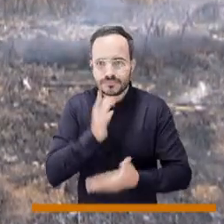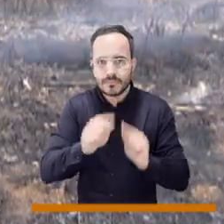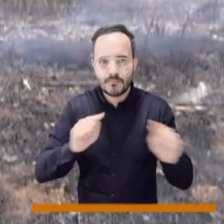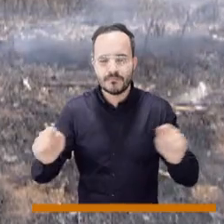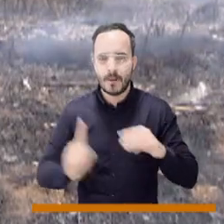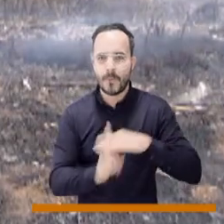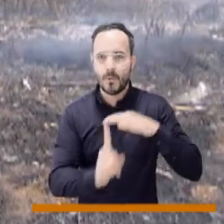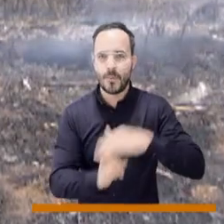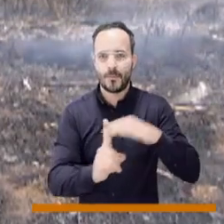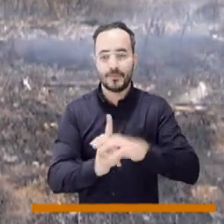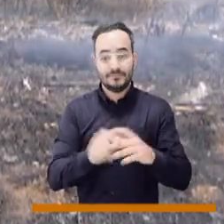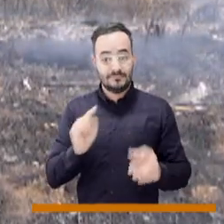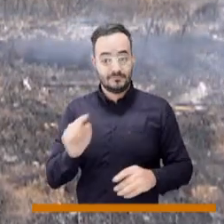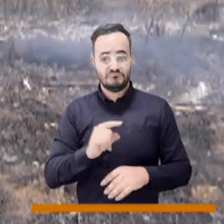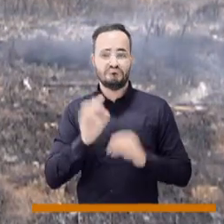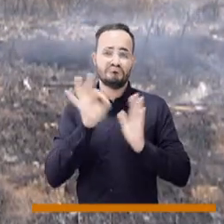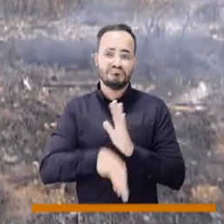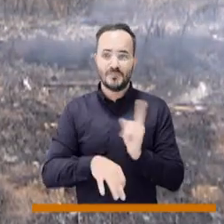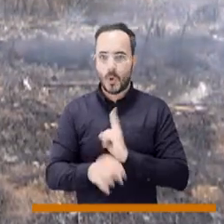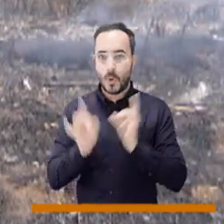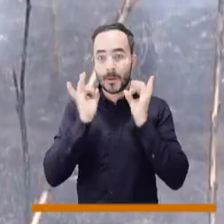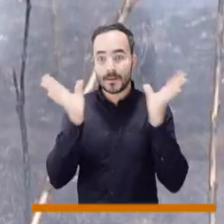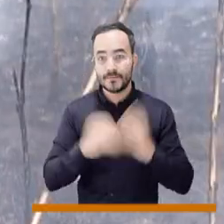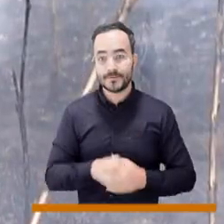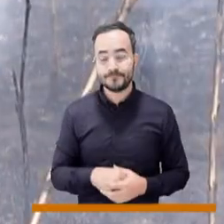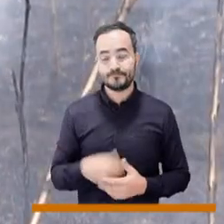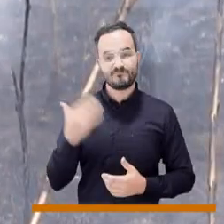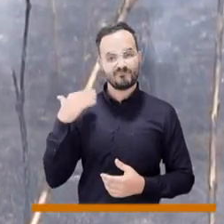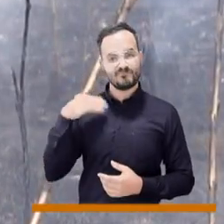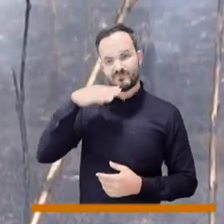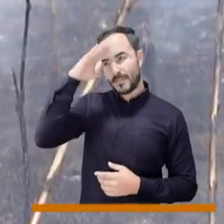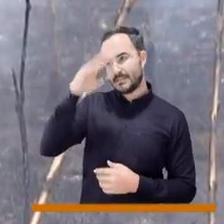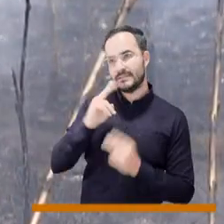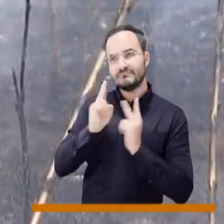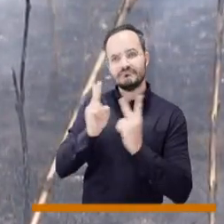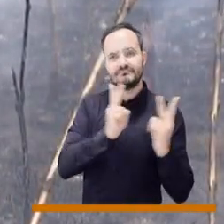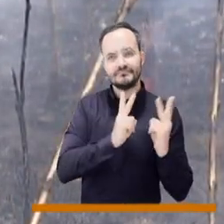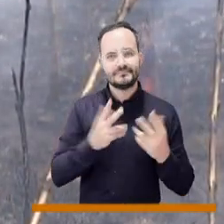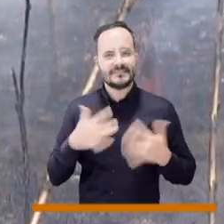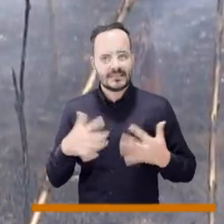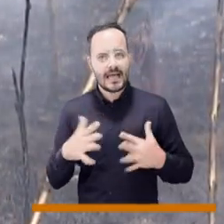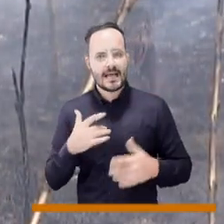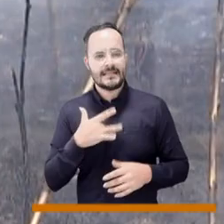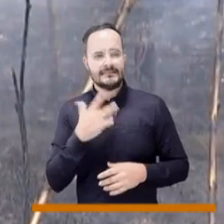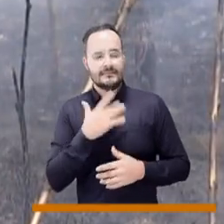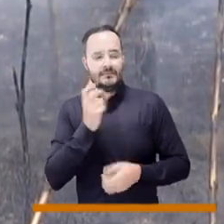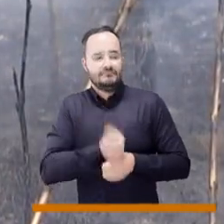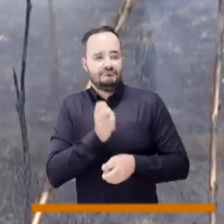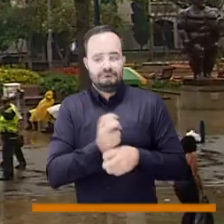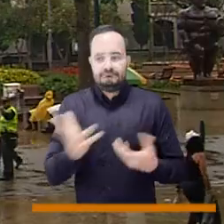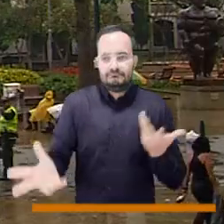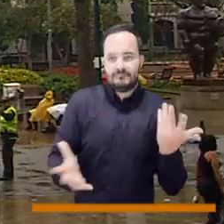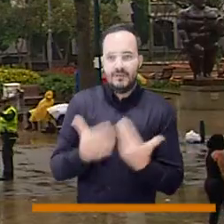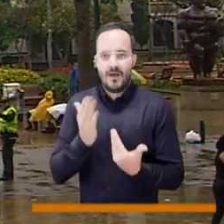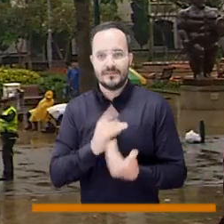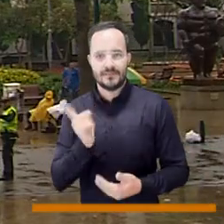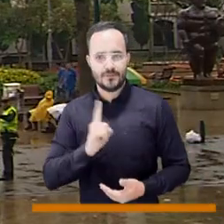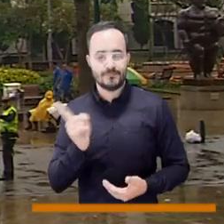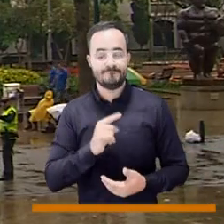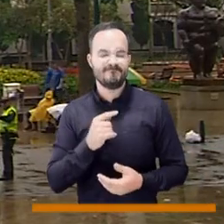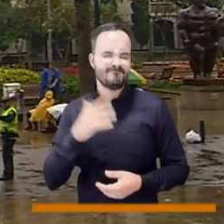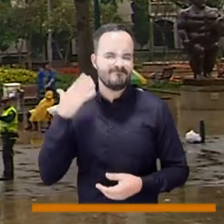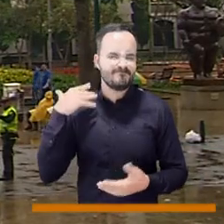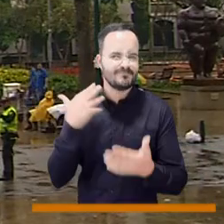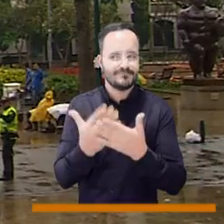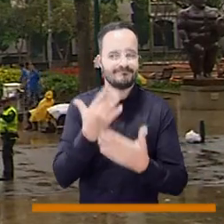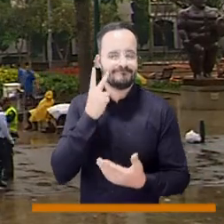son muy graves. Y en los últimos años ya los medellinenses han sufrido bastante estos retos, estos graves